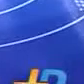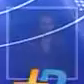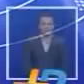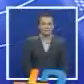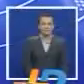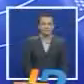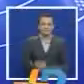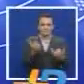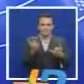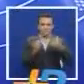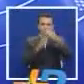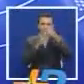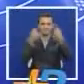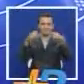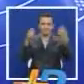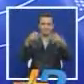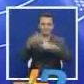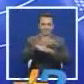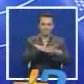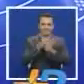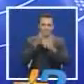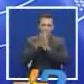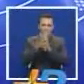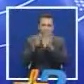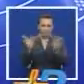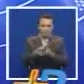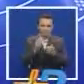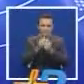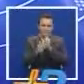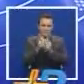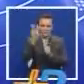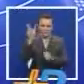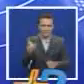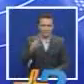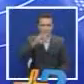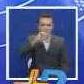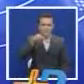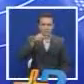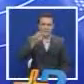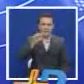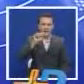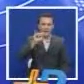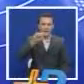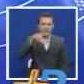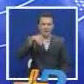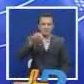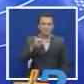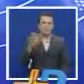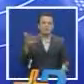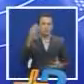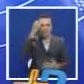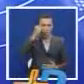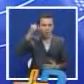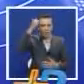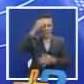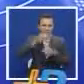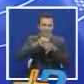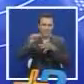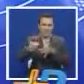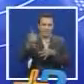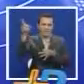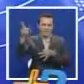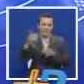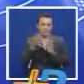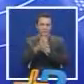Nos vamos a comerciales, pero antes un avance de la información deportiva con Jaime Orlando Dinas, que acompaña a nuestra selección Colombia en Ámsterdam, previo al